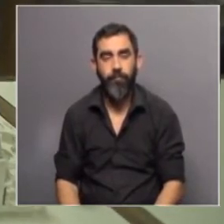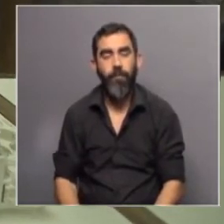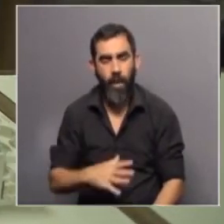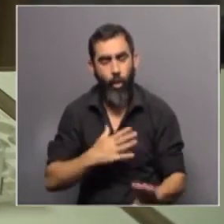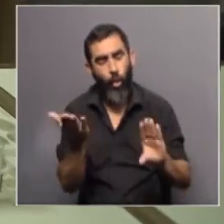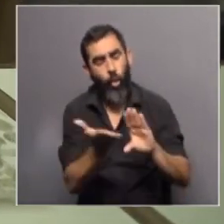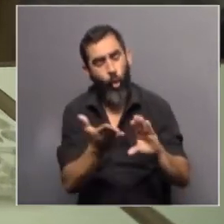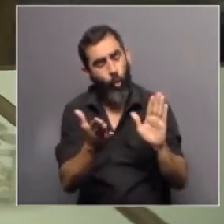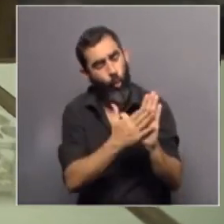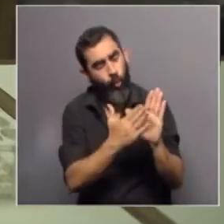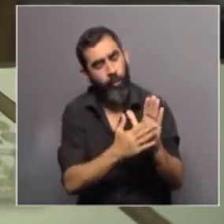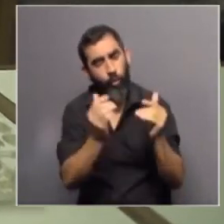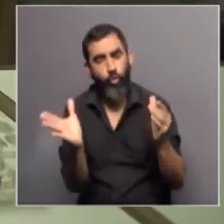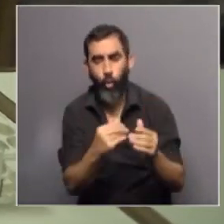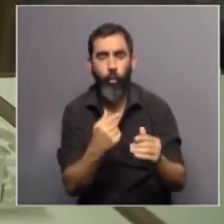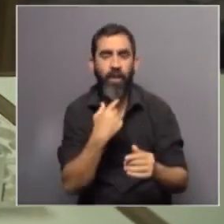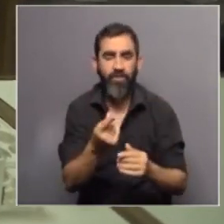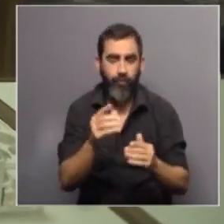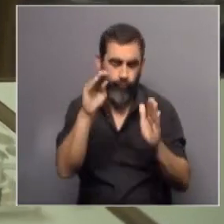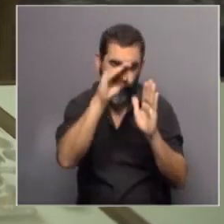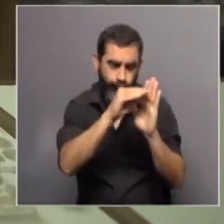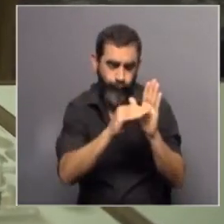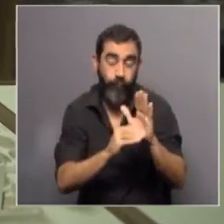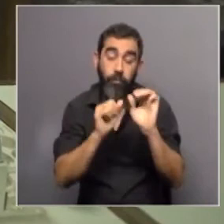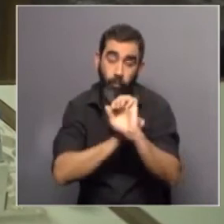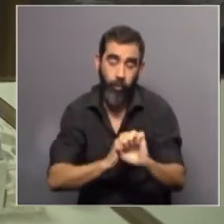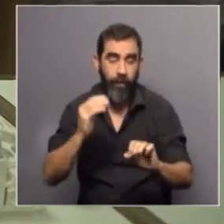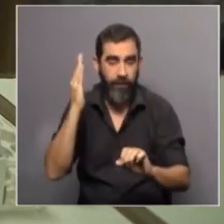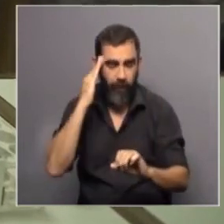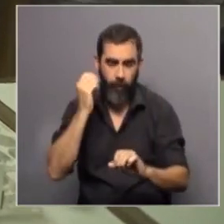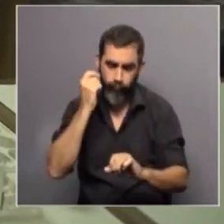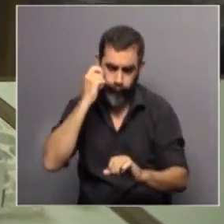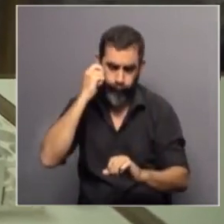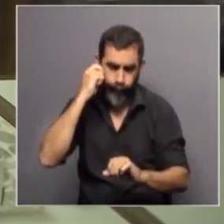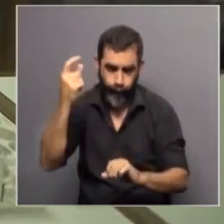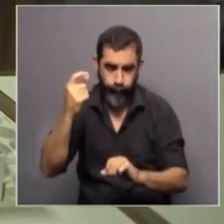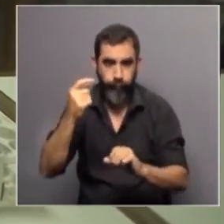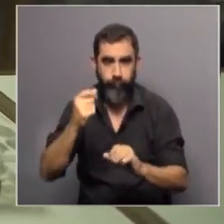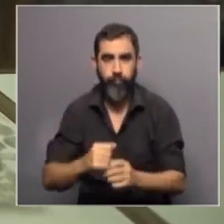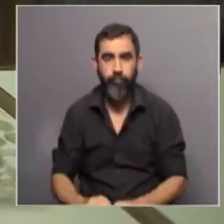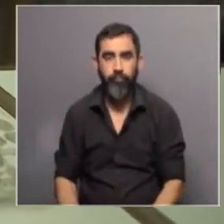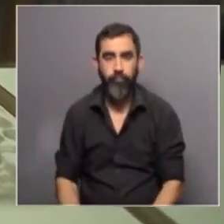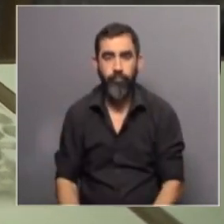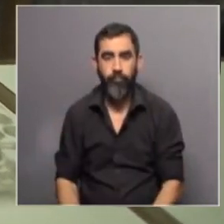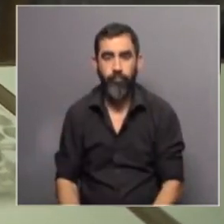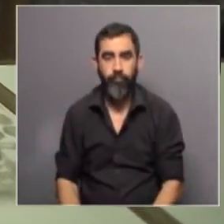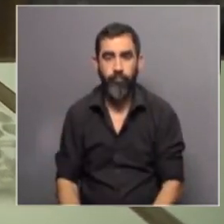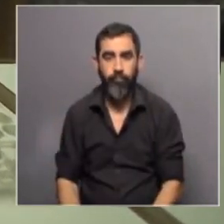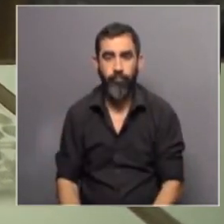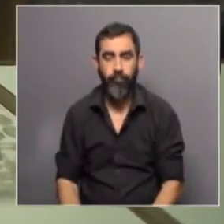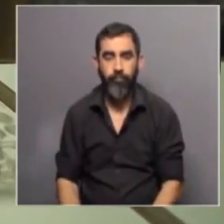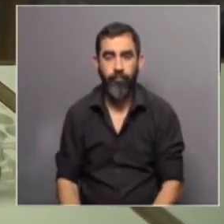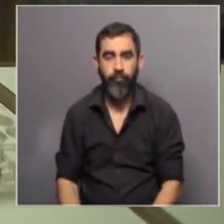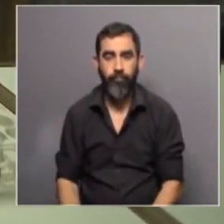esas funcionalidades. Entonces podremos decir, con conocimiento de causa y habiendo medido el efecto, que